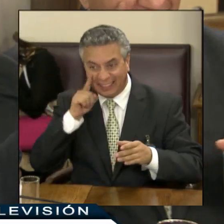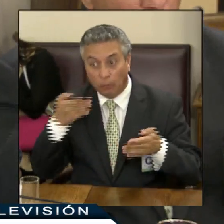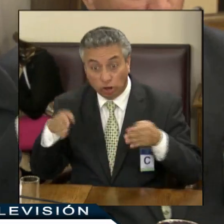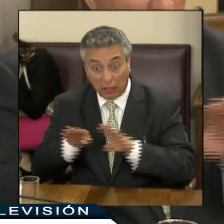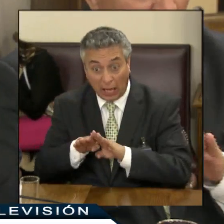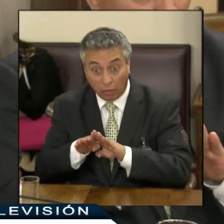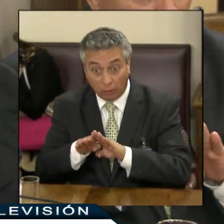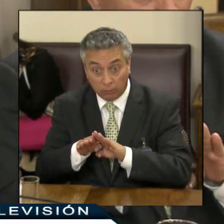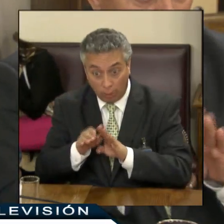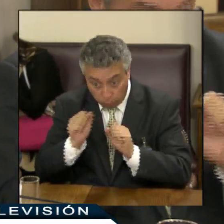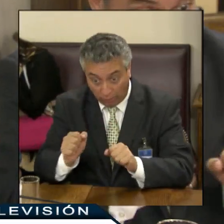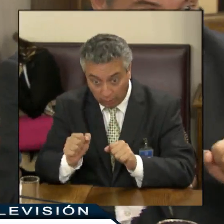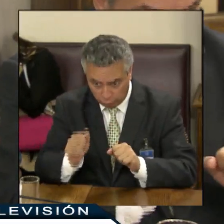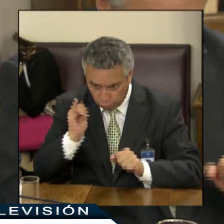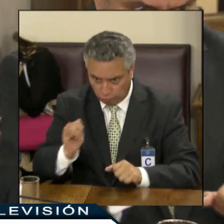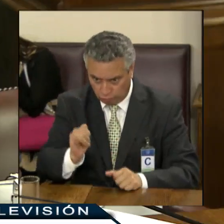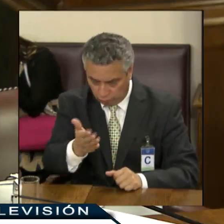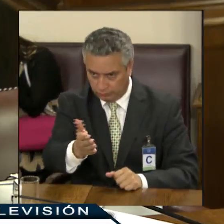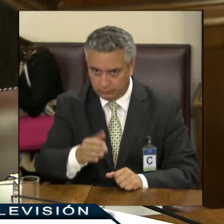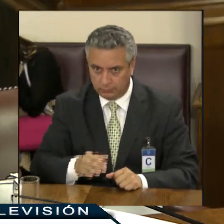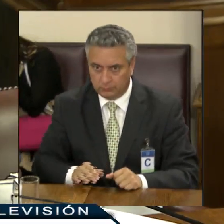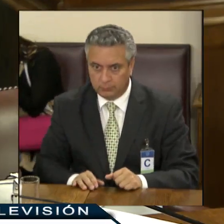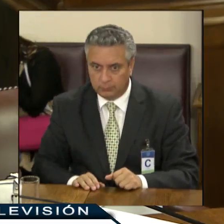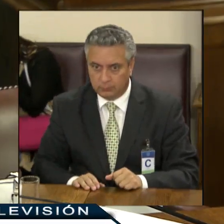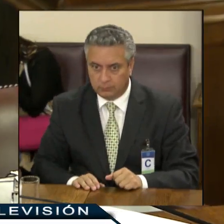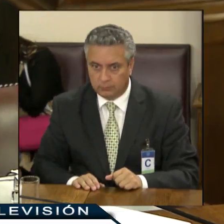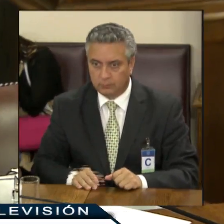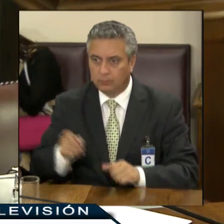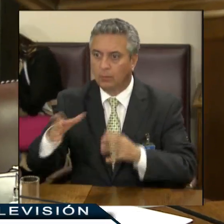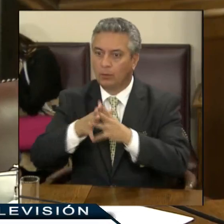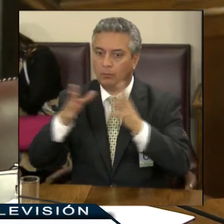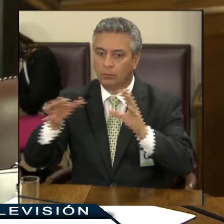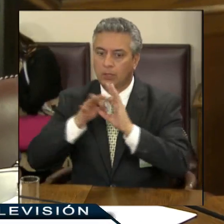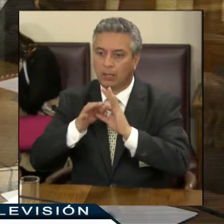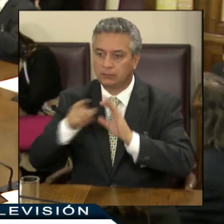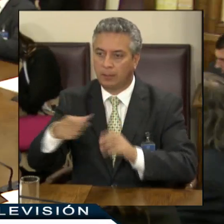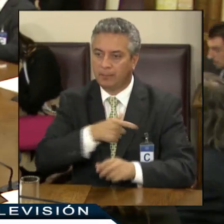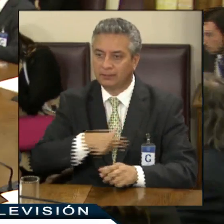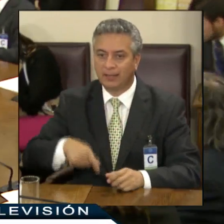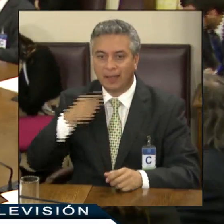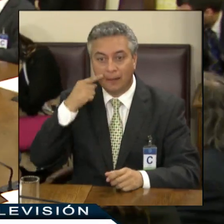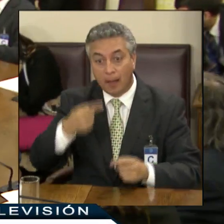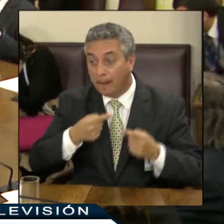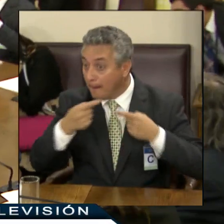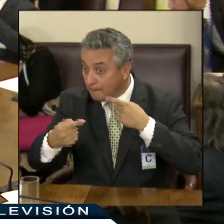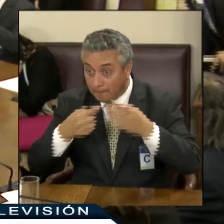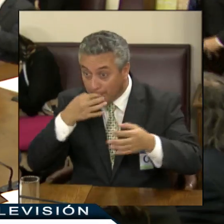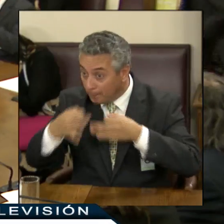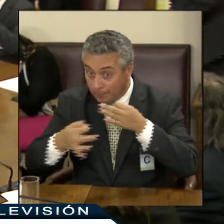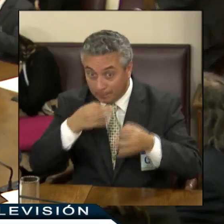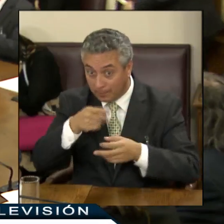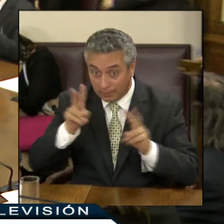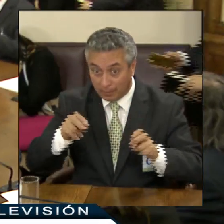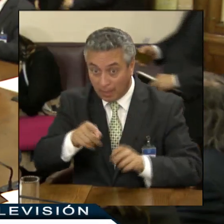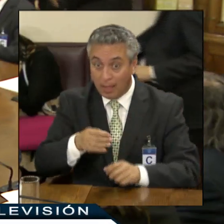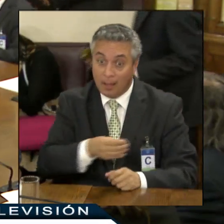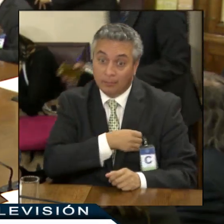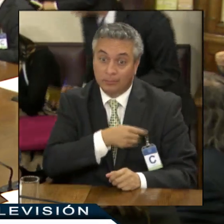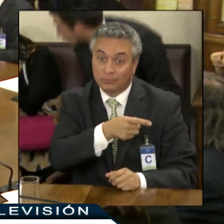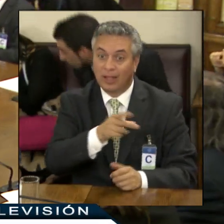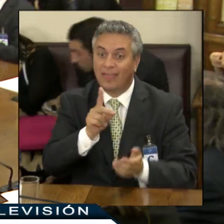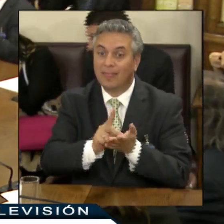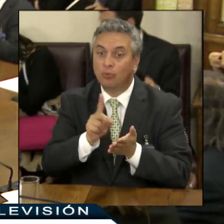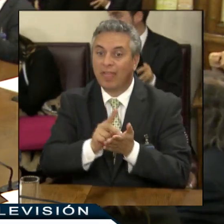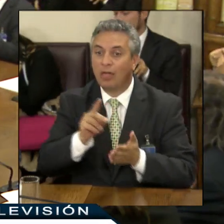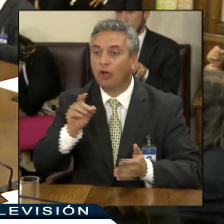pero sí Por favor muchas gracias presidente respecto a las apreciaciones que se plantearon Lamentablemente el